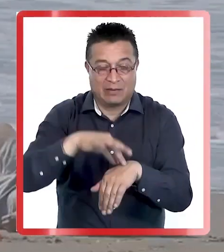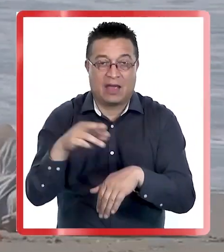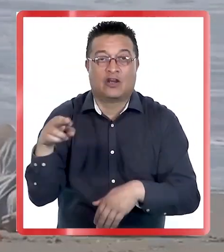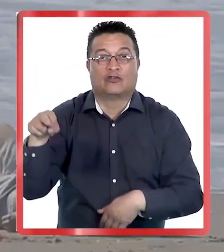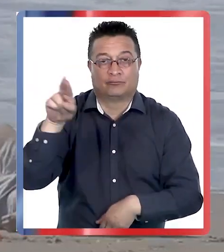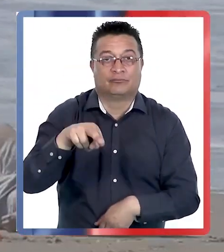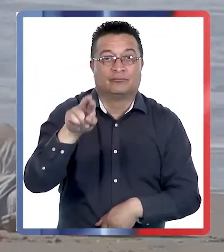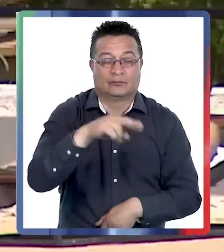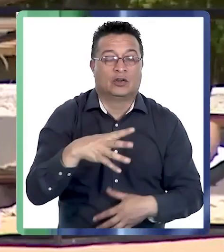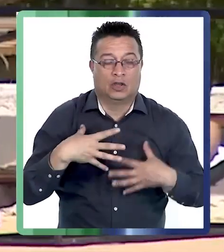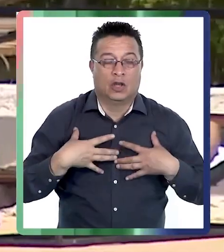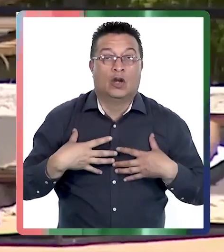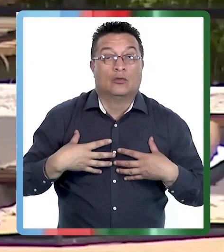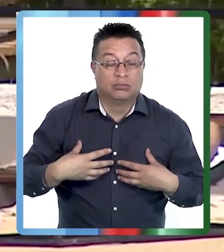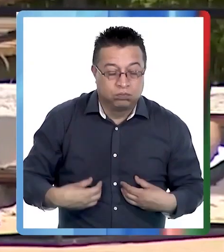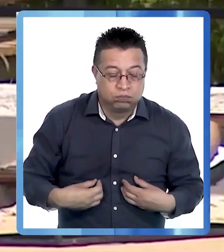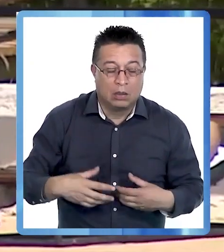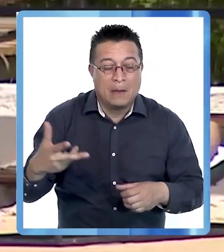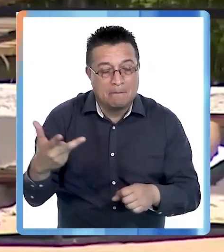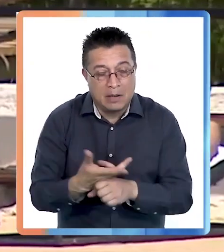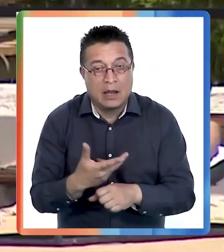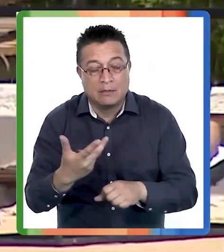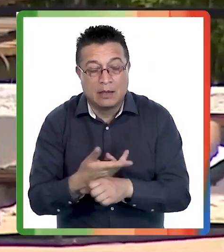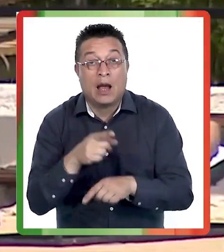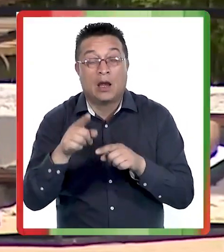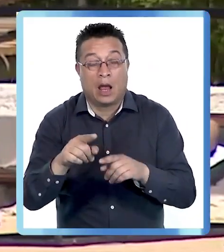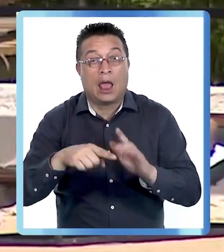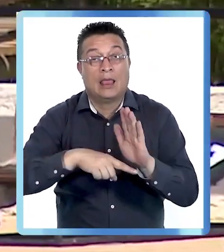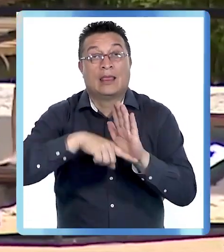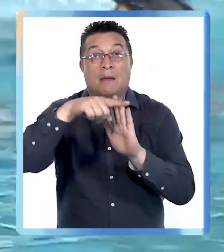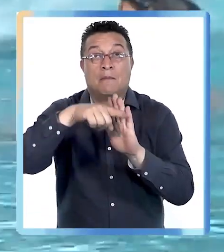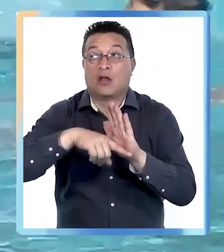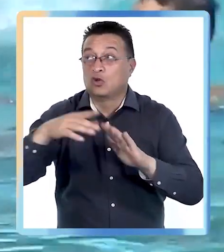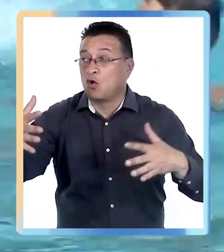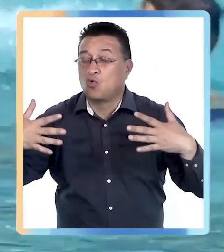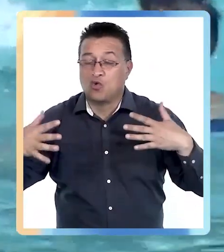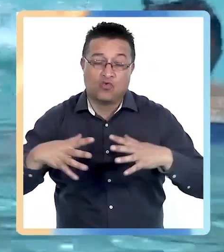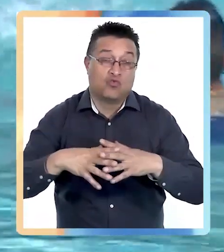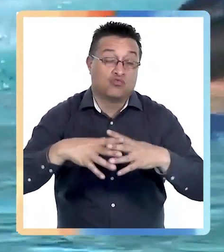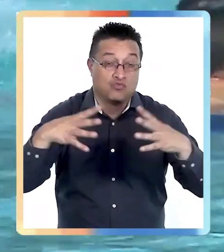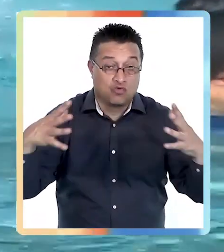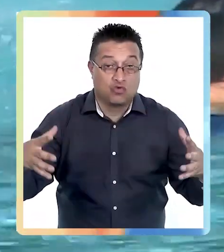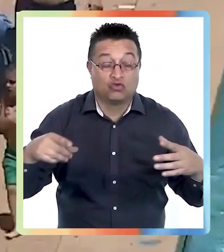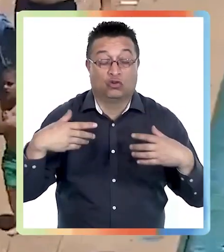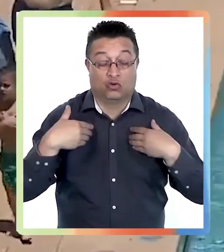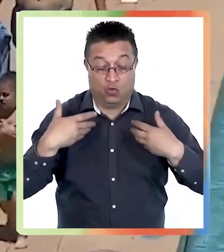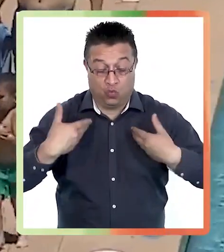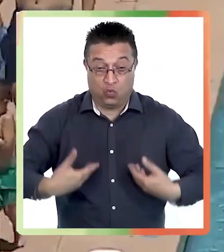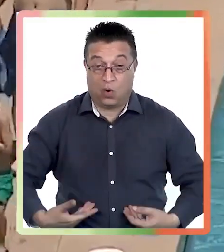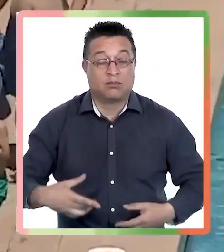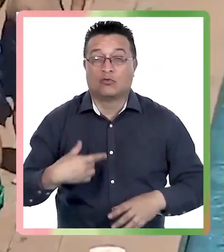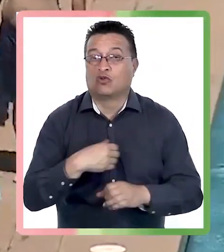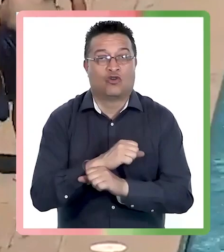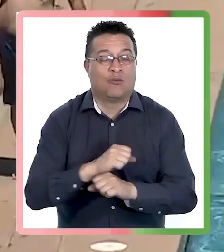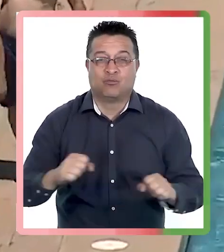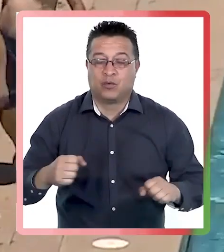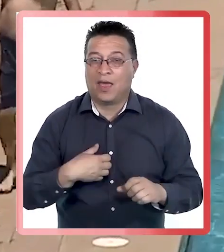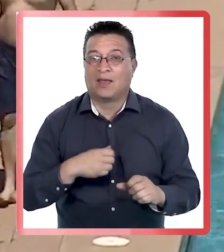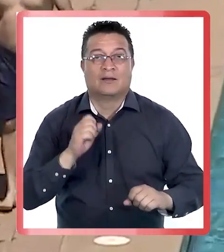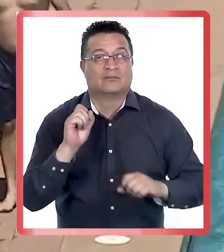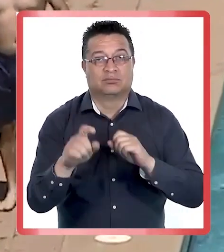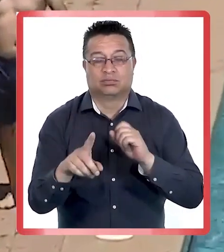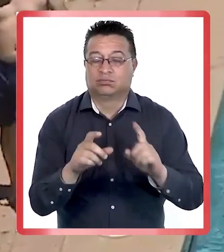enfermedades crónicas descompensadas, cuya temperatura del medio ambiente es muy elevada, el organismo no es